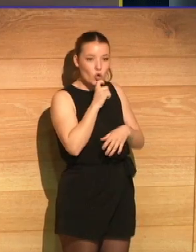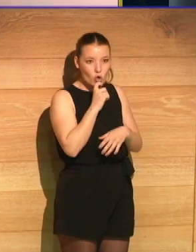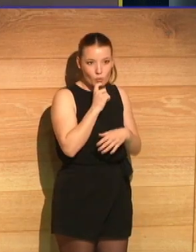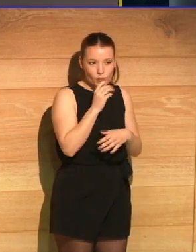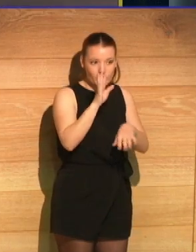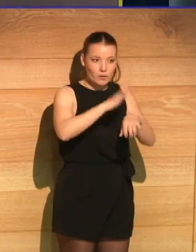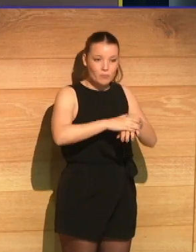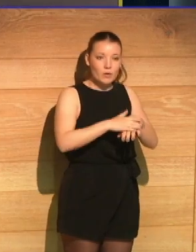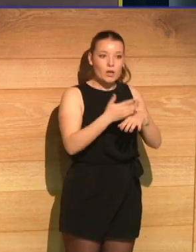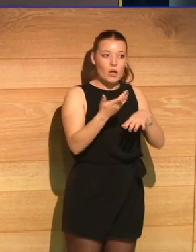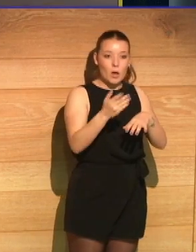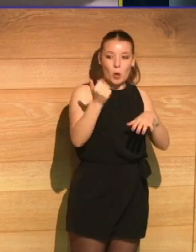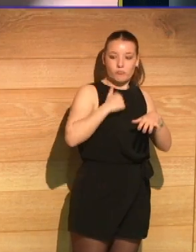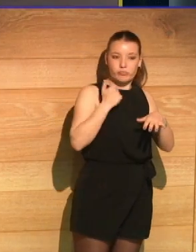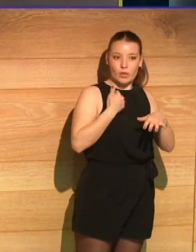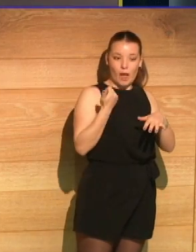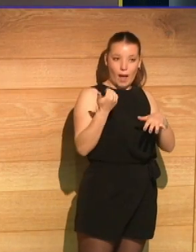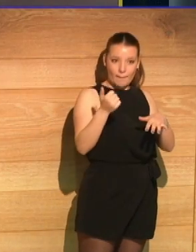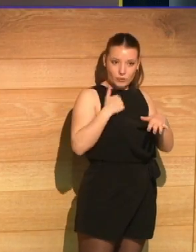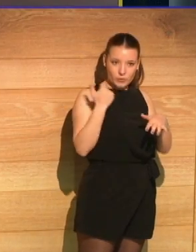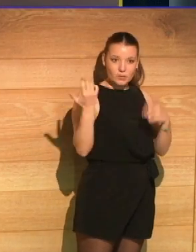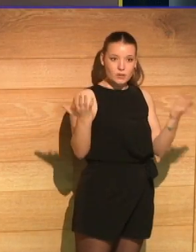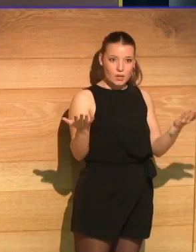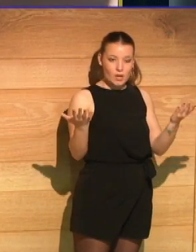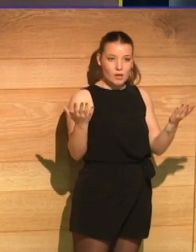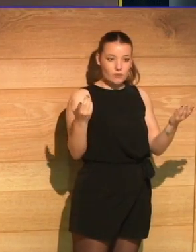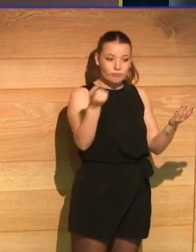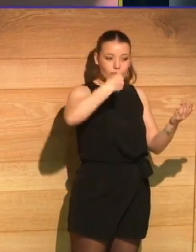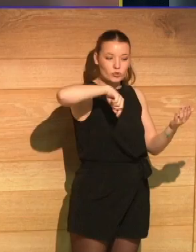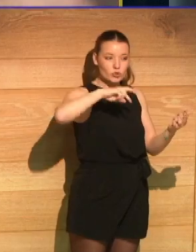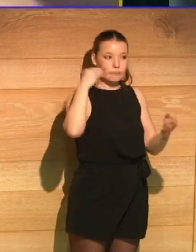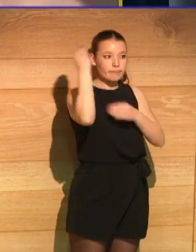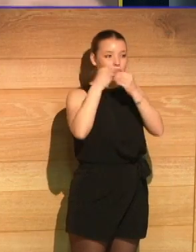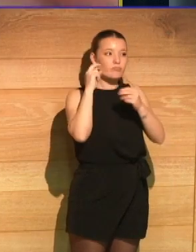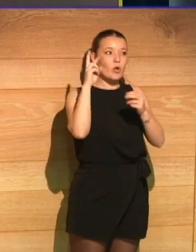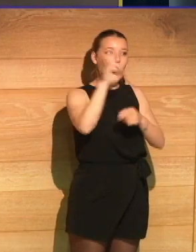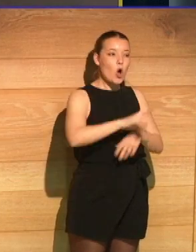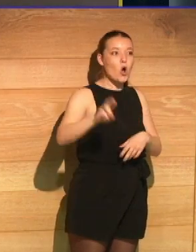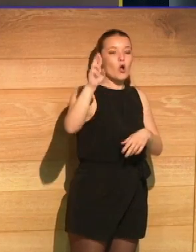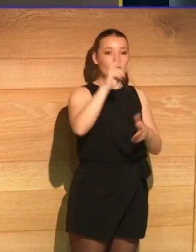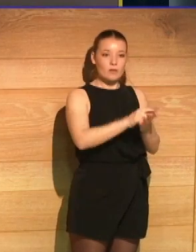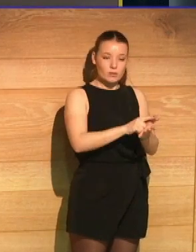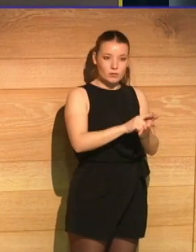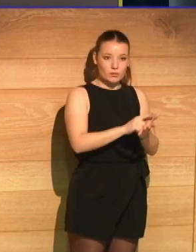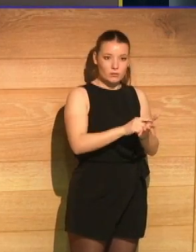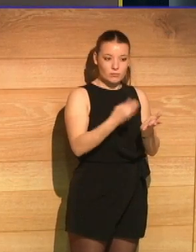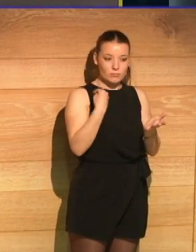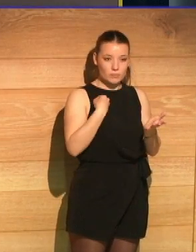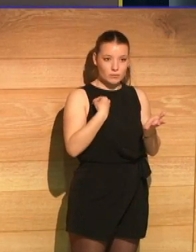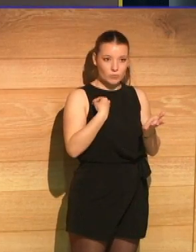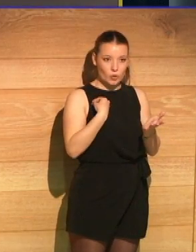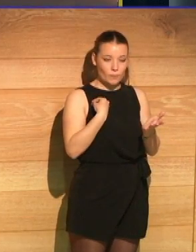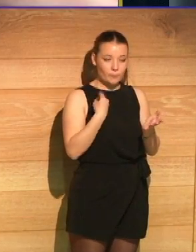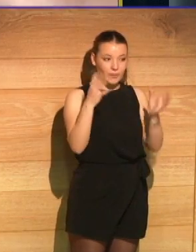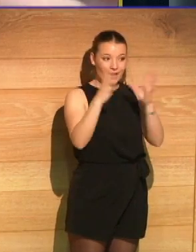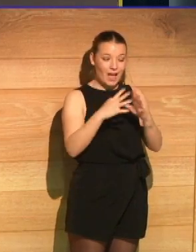para tomar esta oportunidad a repensar la situación y ponernos en un camino con los acuerdos de